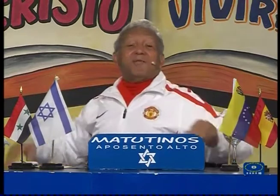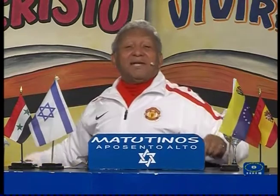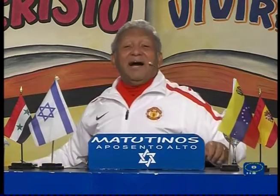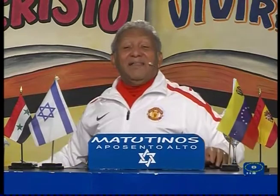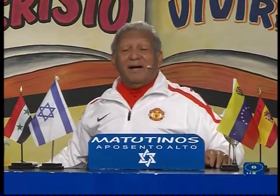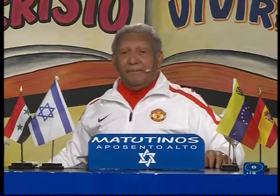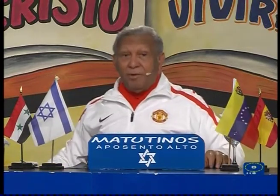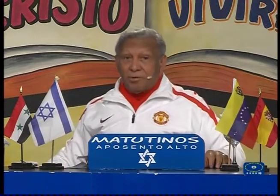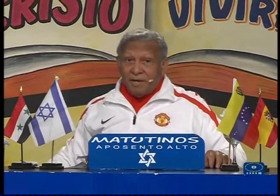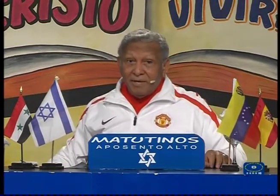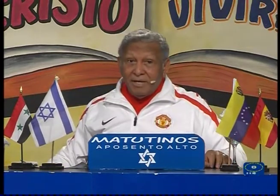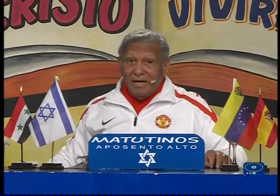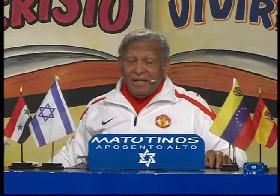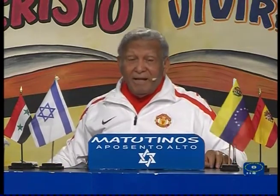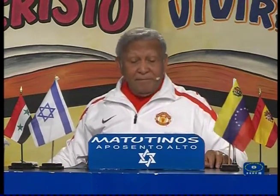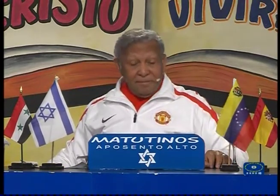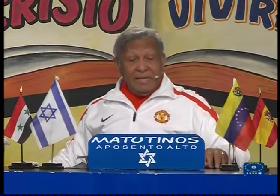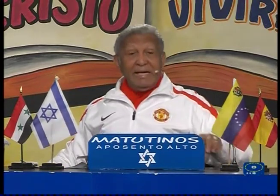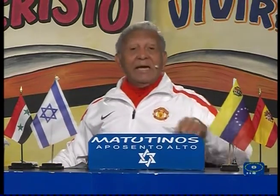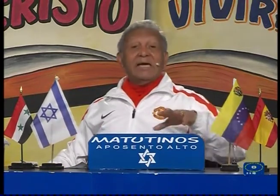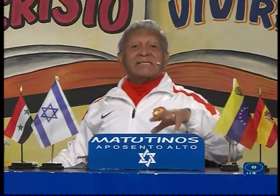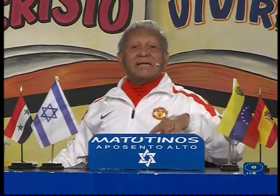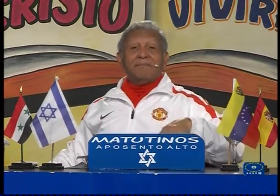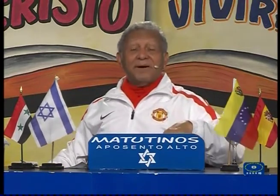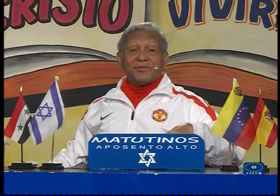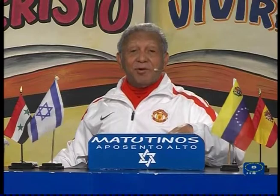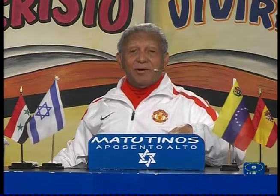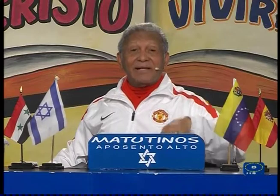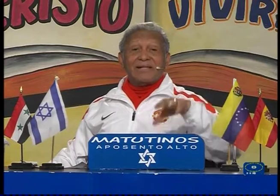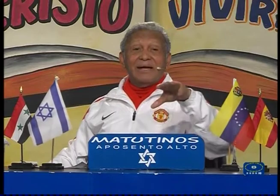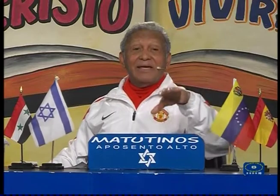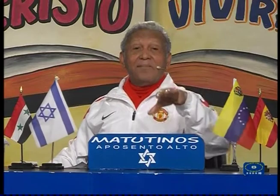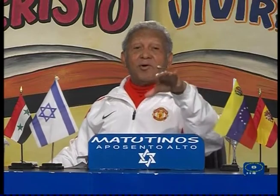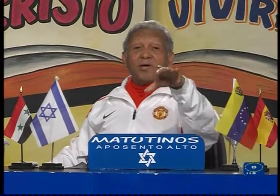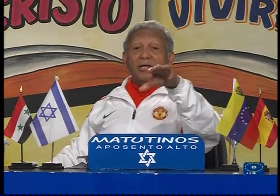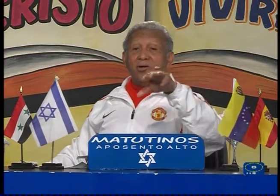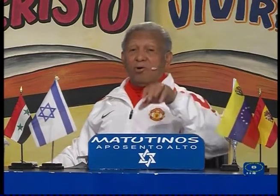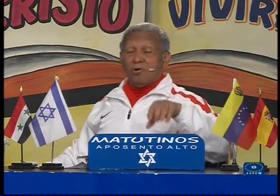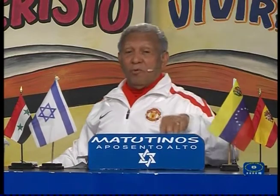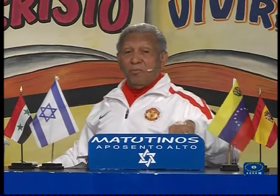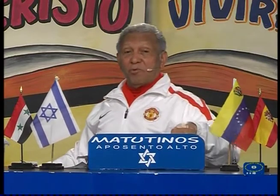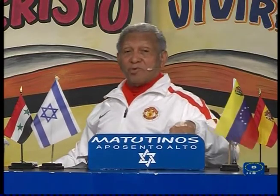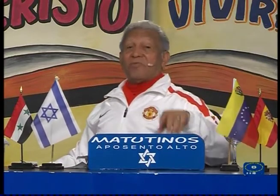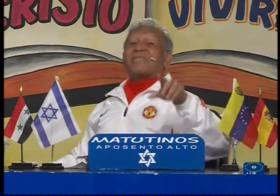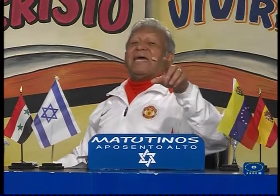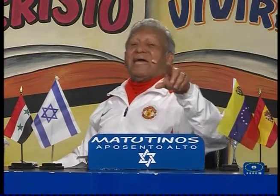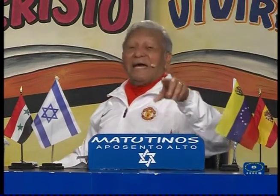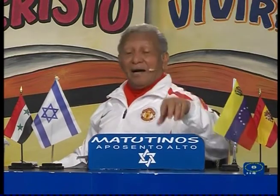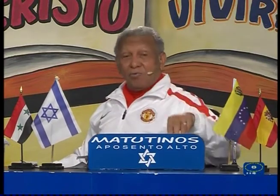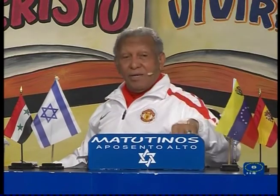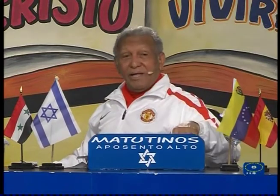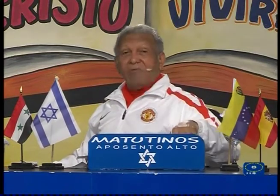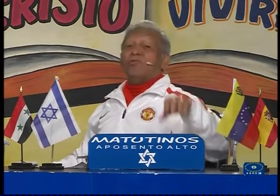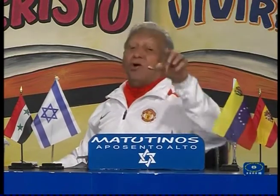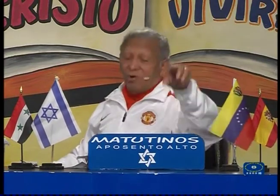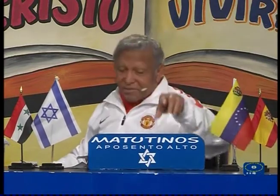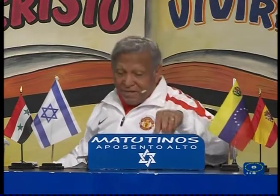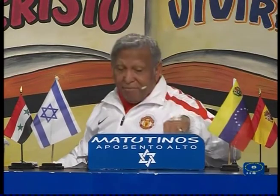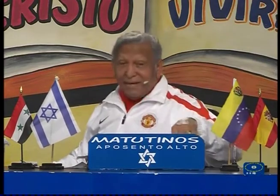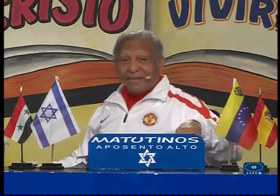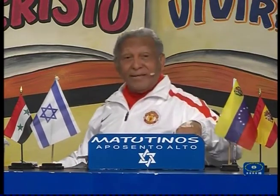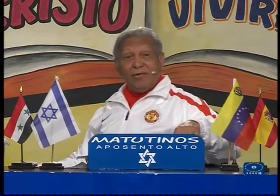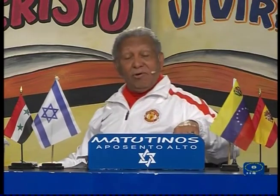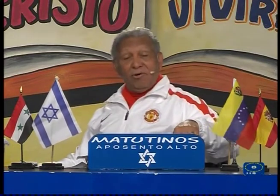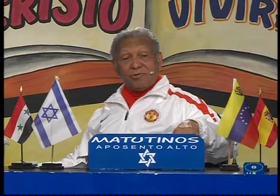no sabe nada, no sabe nada. Mire, ese pastor está ahí porque Dios lo puso. Tenga cuidado, no